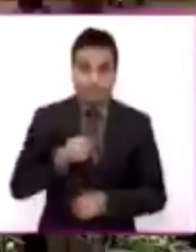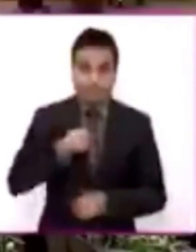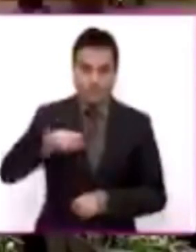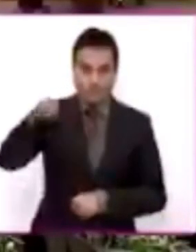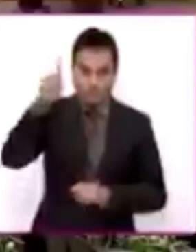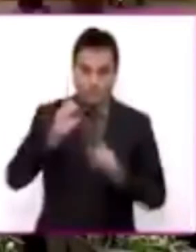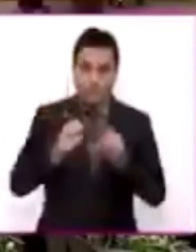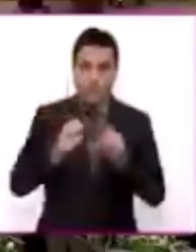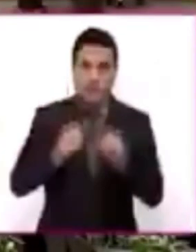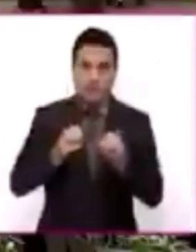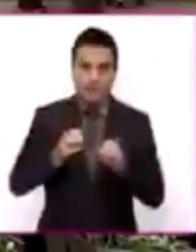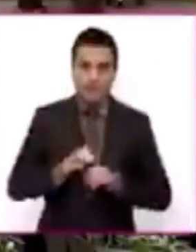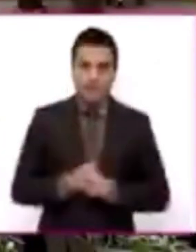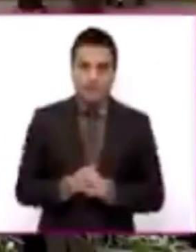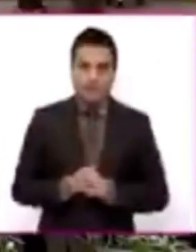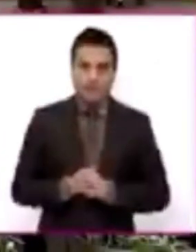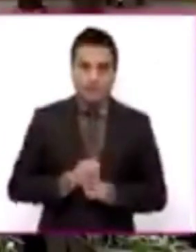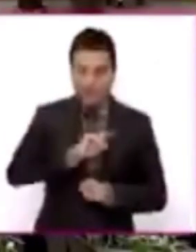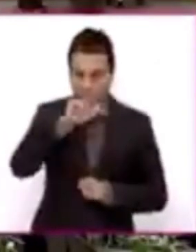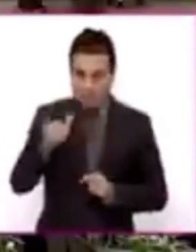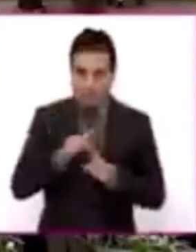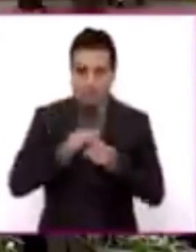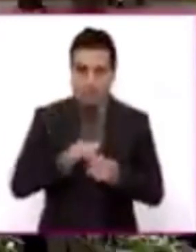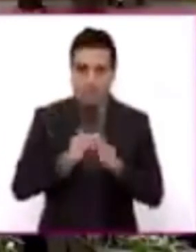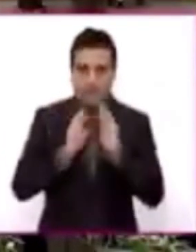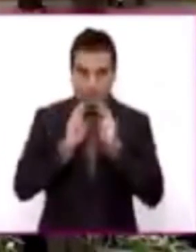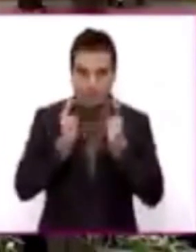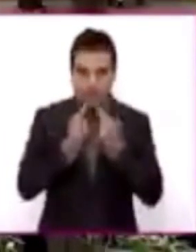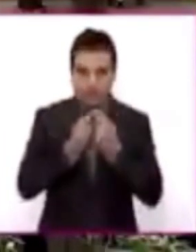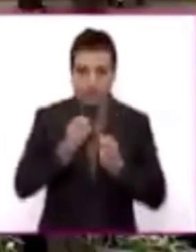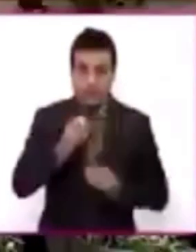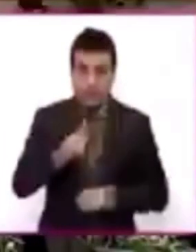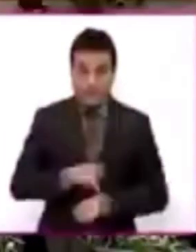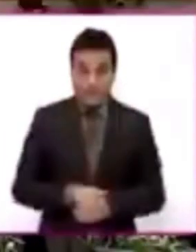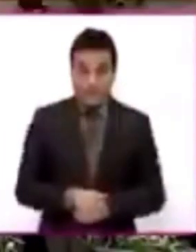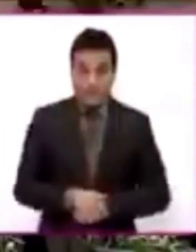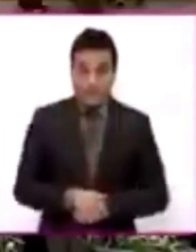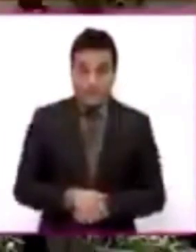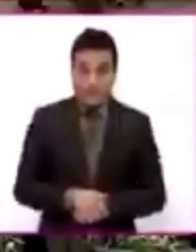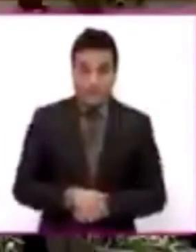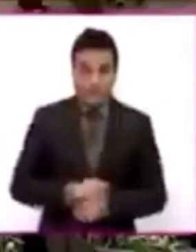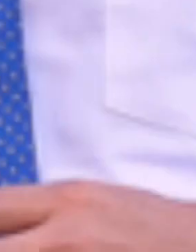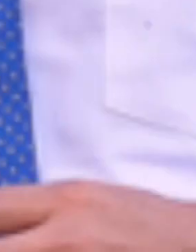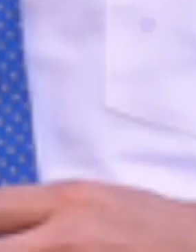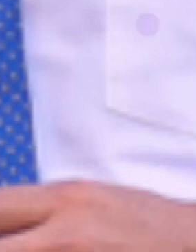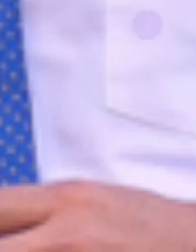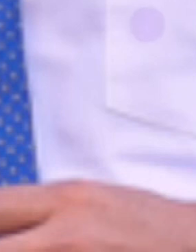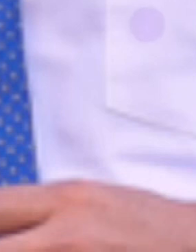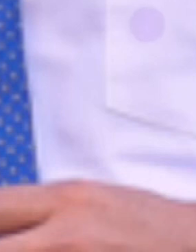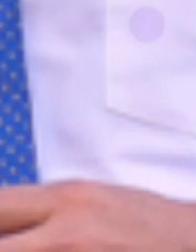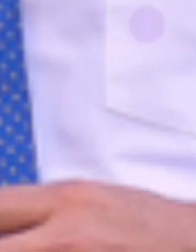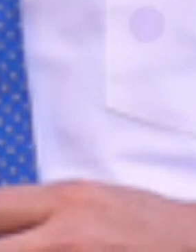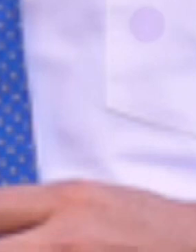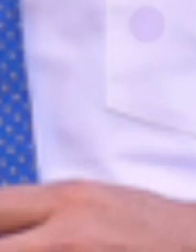mi oficina. Reiniciamos, por supuesto, en el orden de oradores, tal como lo tengo anotado.